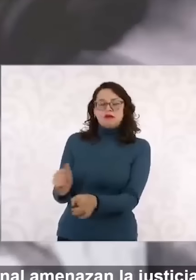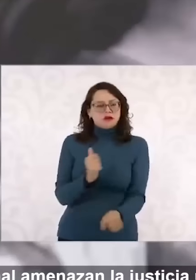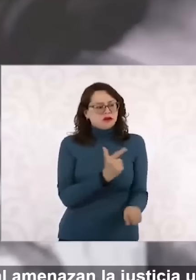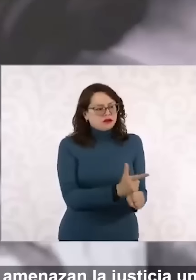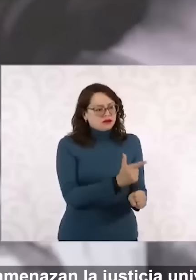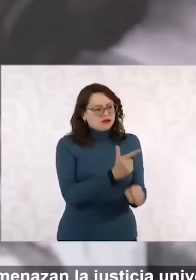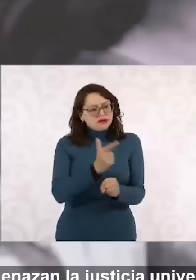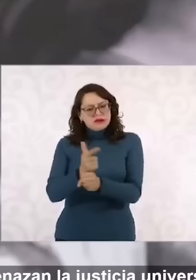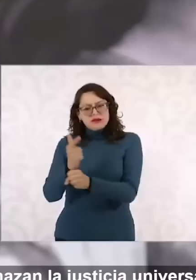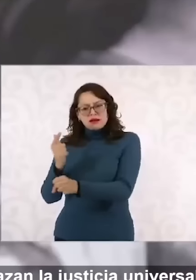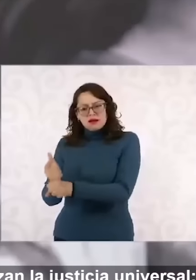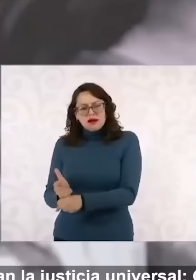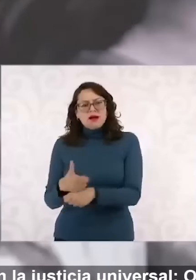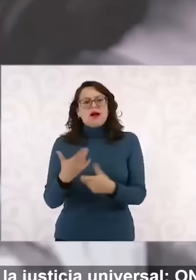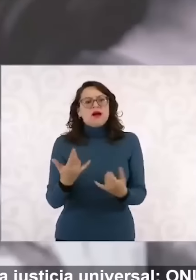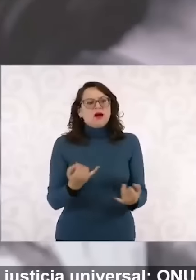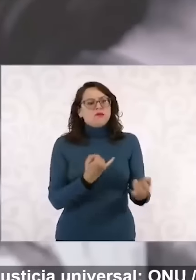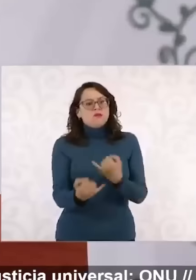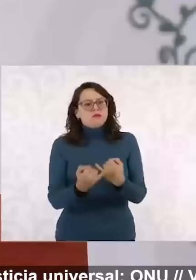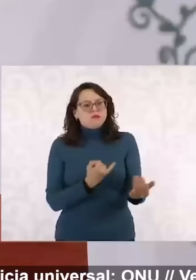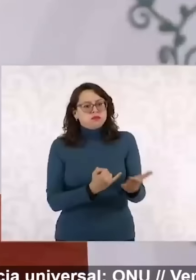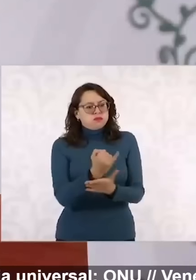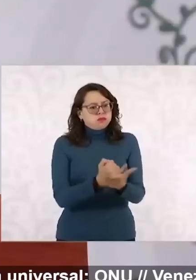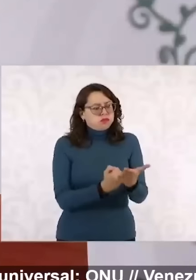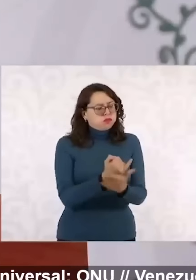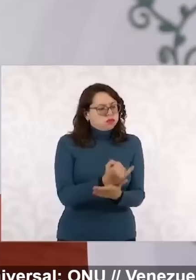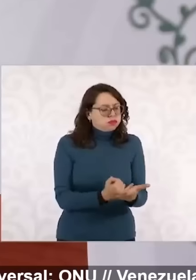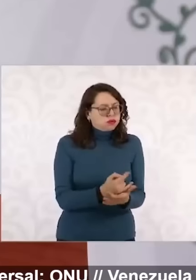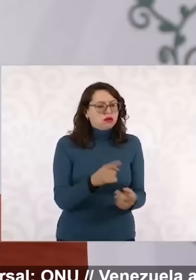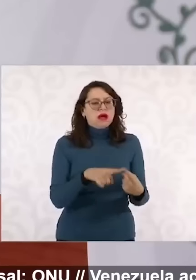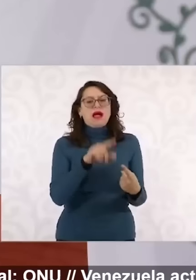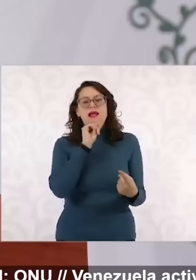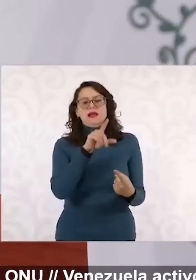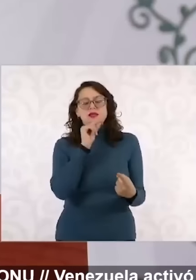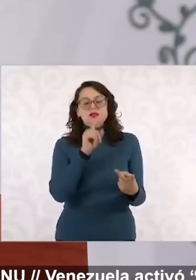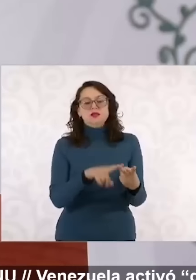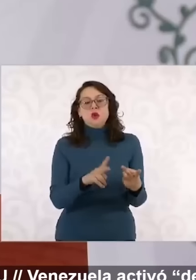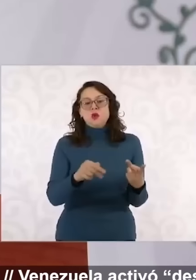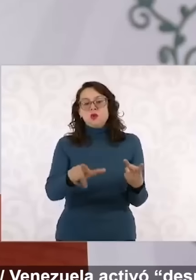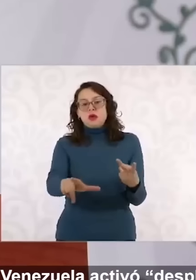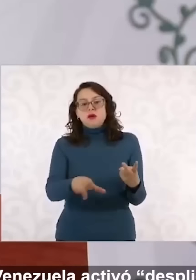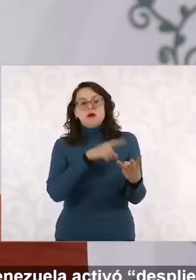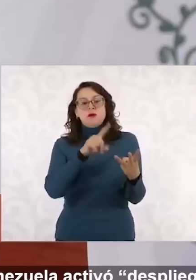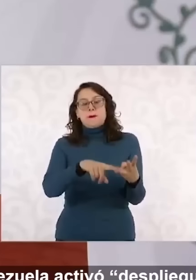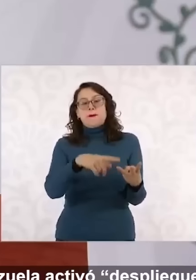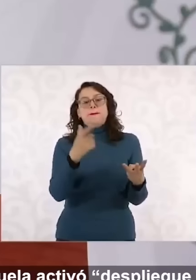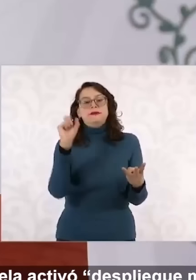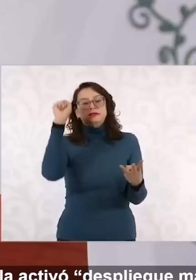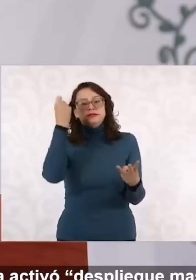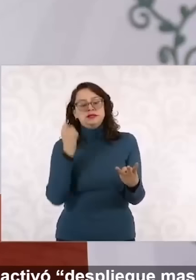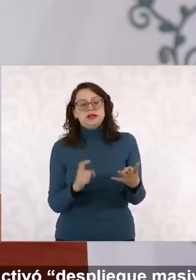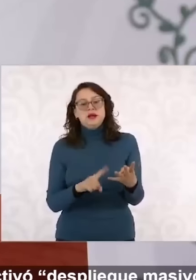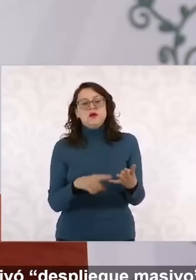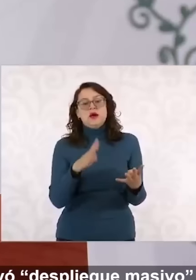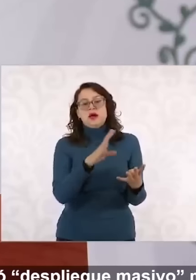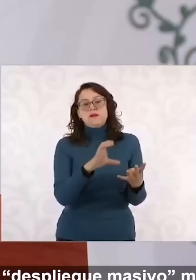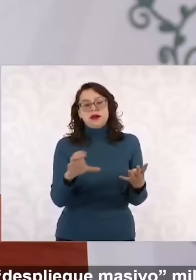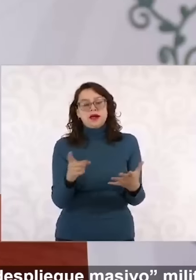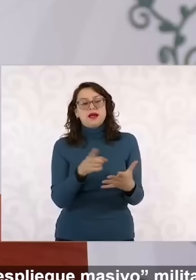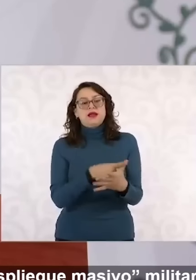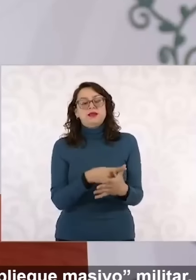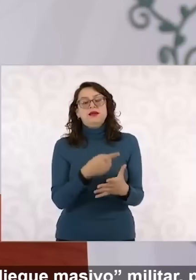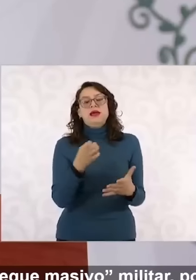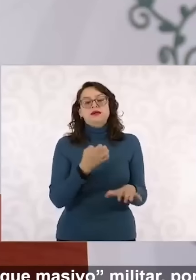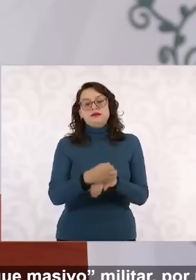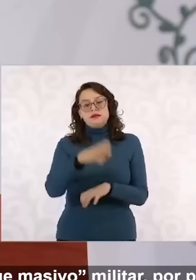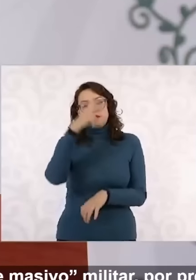virtuales con operaciones irregulares en los estados de Jalisco, Nuevo León, Sinaloa, Sonora, Baja California, Estado de